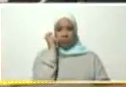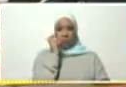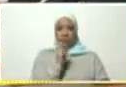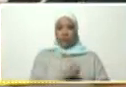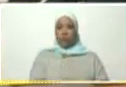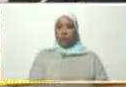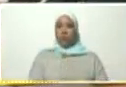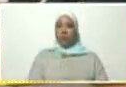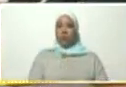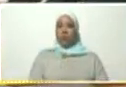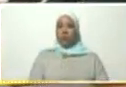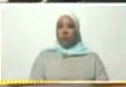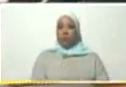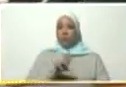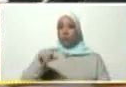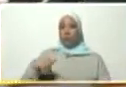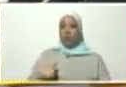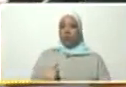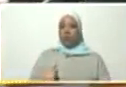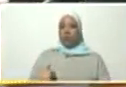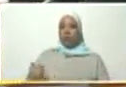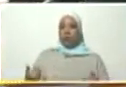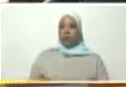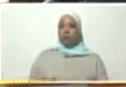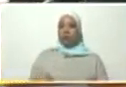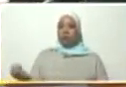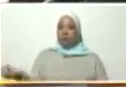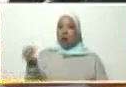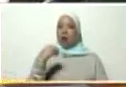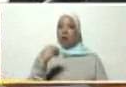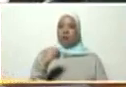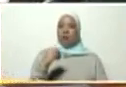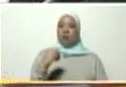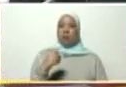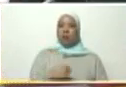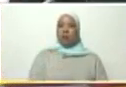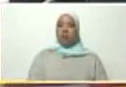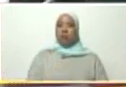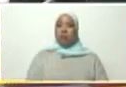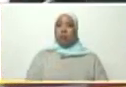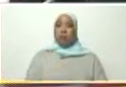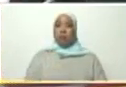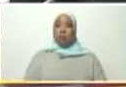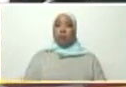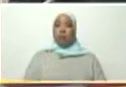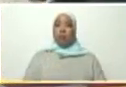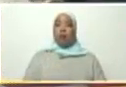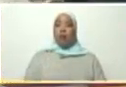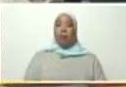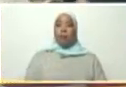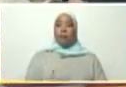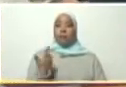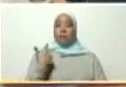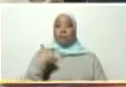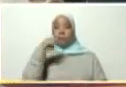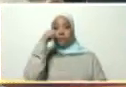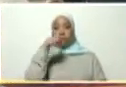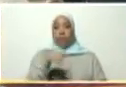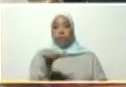así está y nosotros vamos fortaleciendo cada vez más las bases poderosas